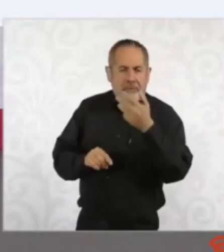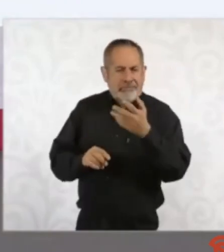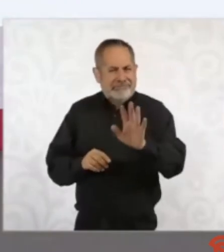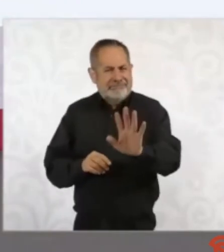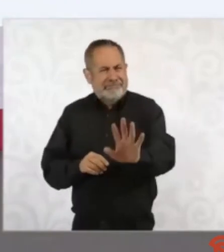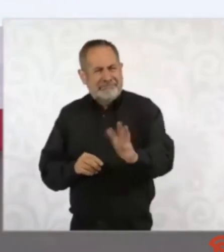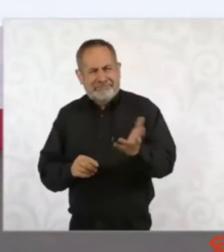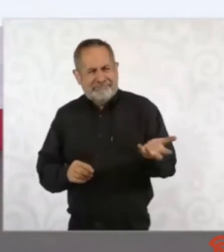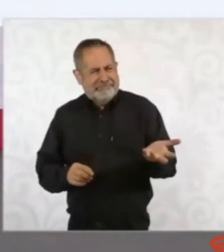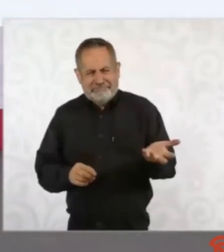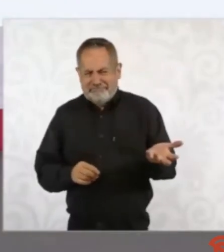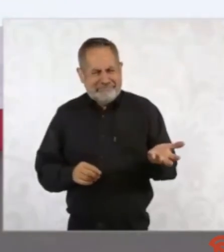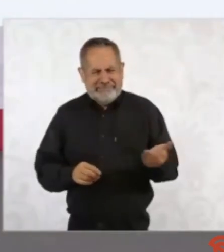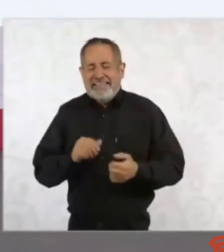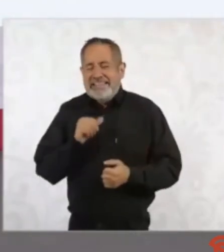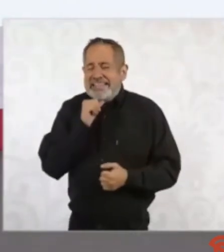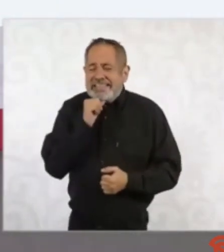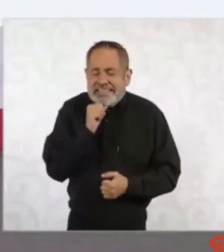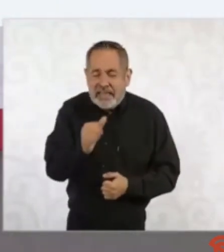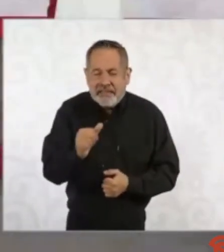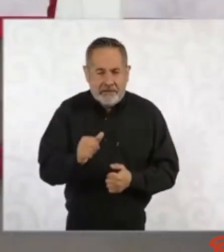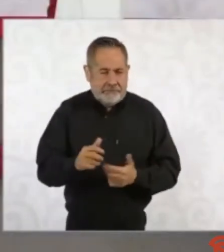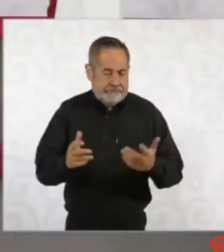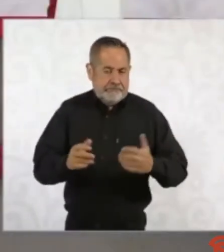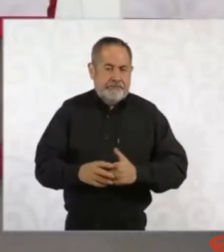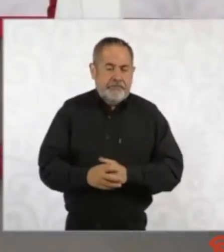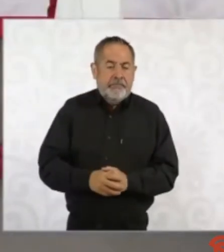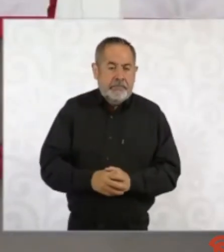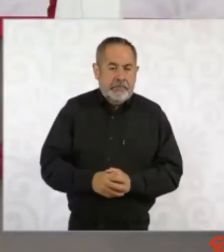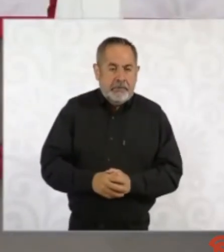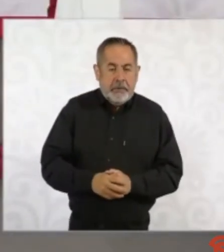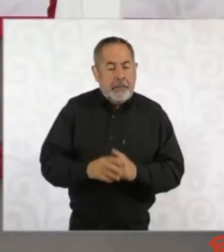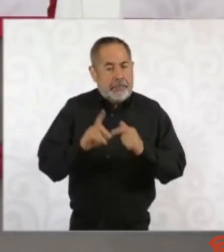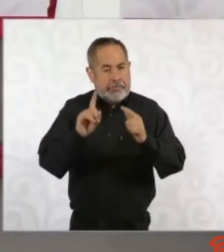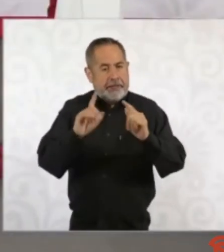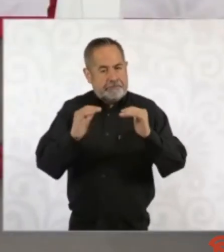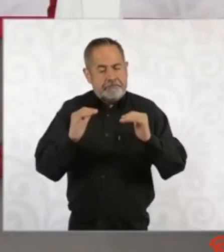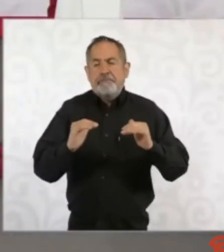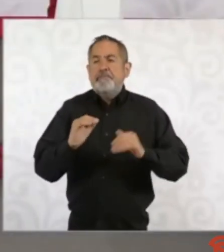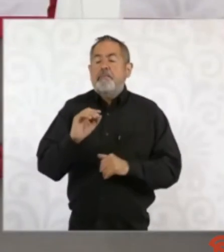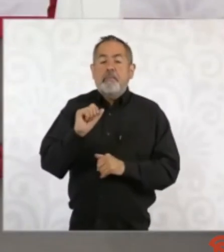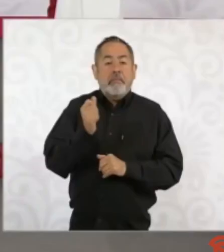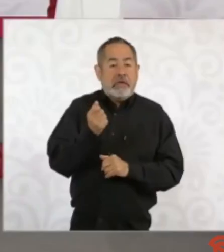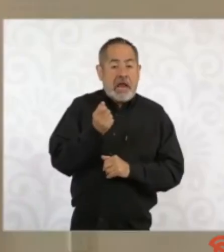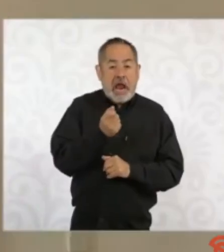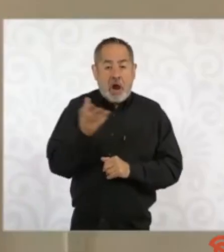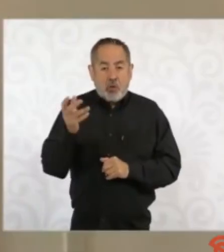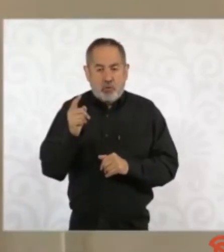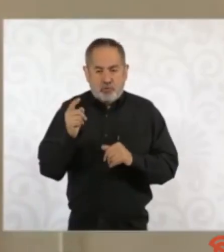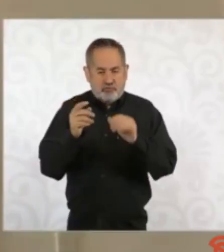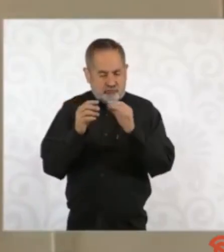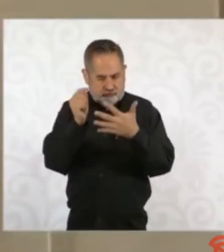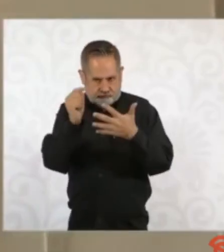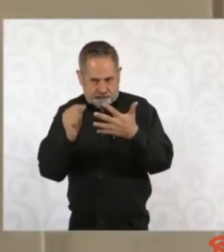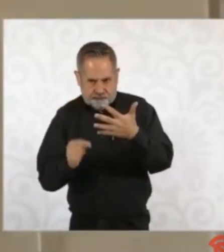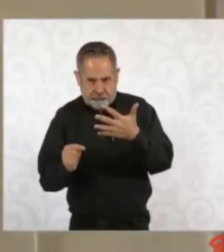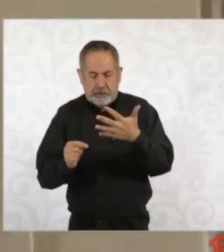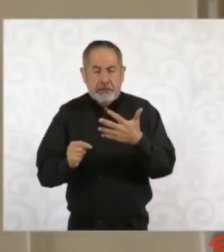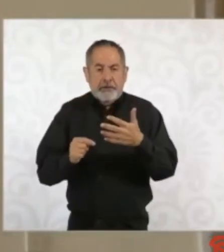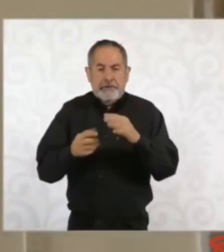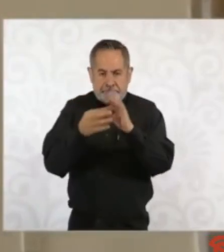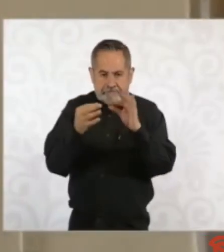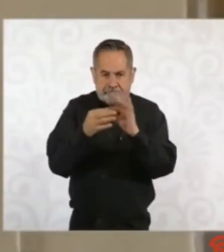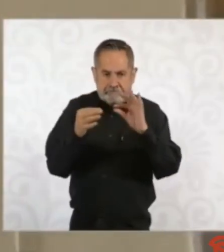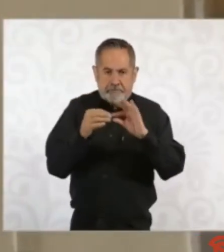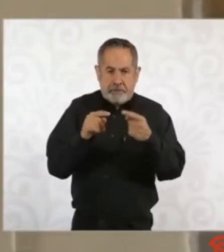aquí claro en este espacio. Ahora bien, hay algunos elementos importantes que los